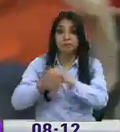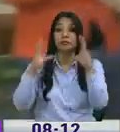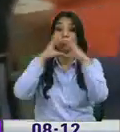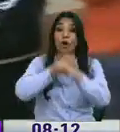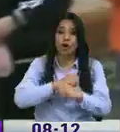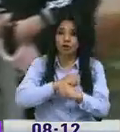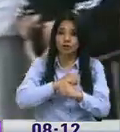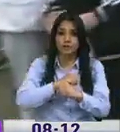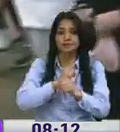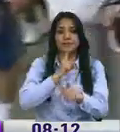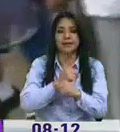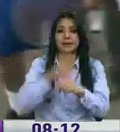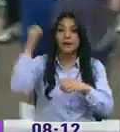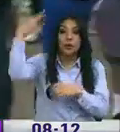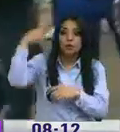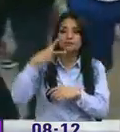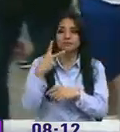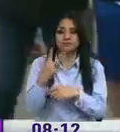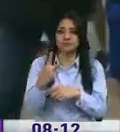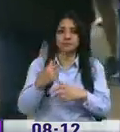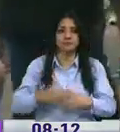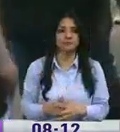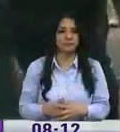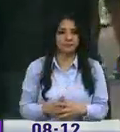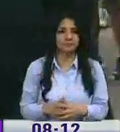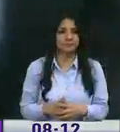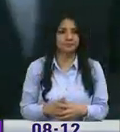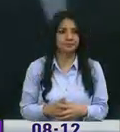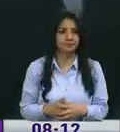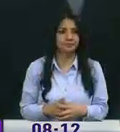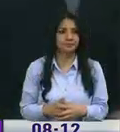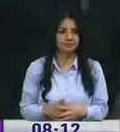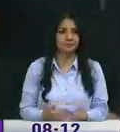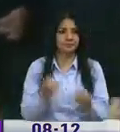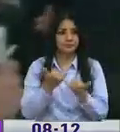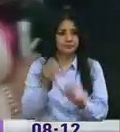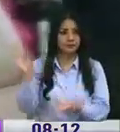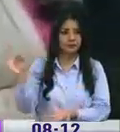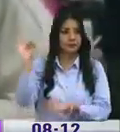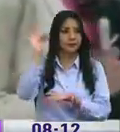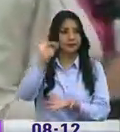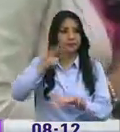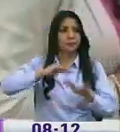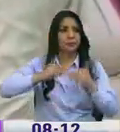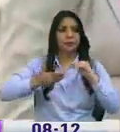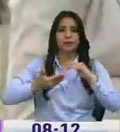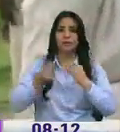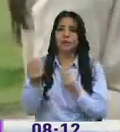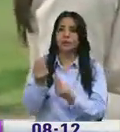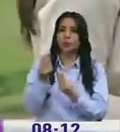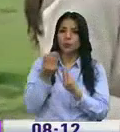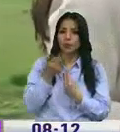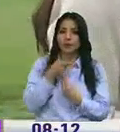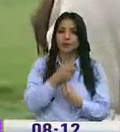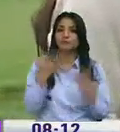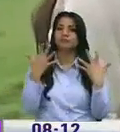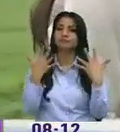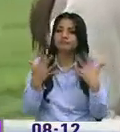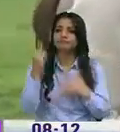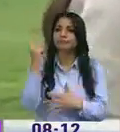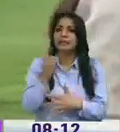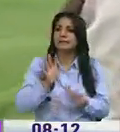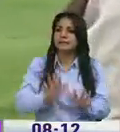noche para la representante nos comenté cuáles son las obras que se necesitan